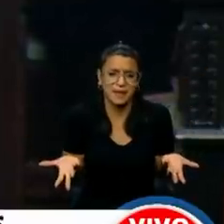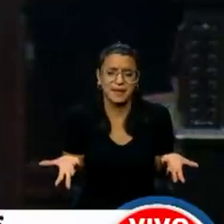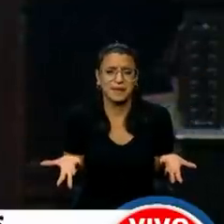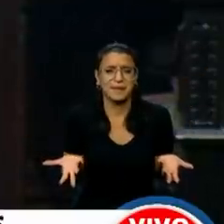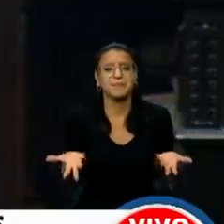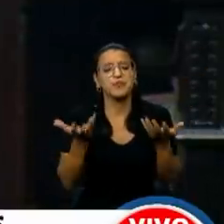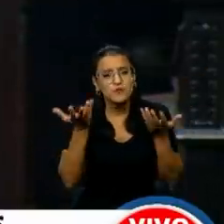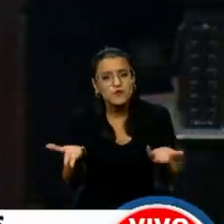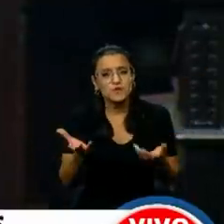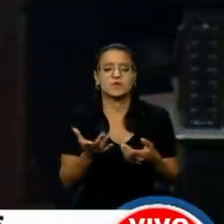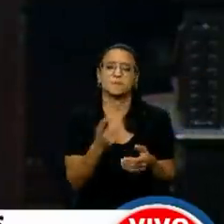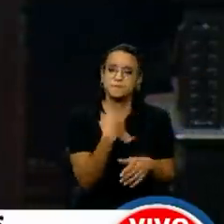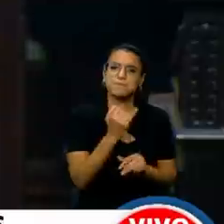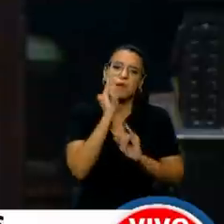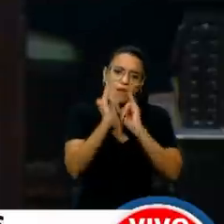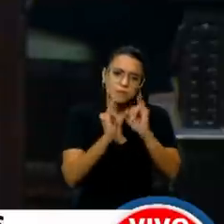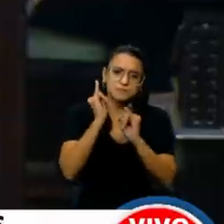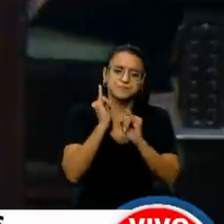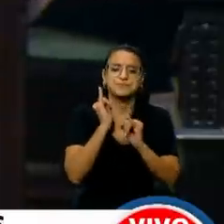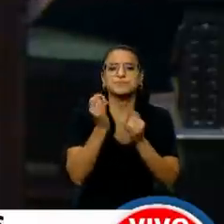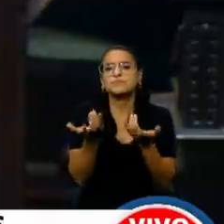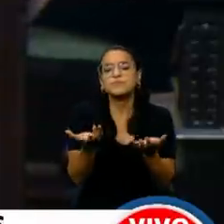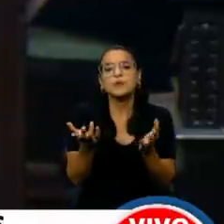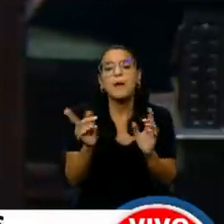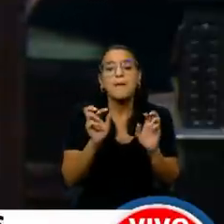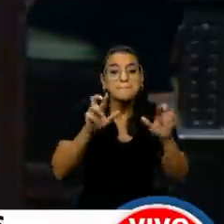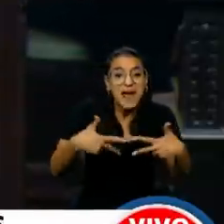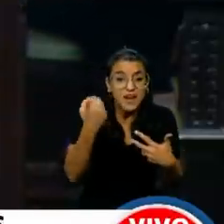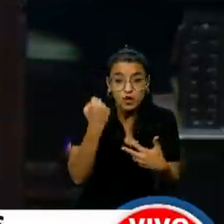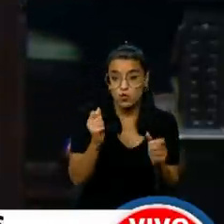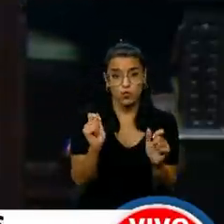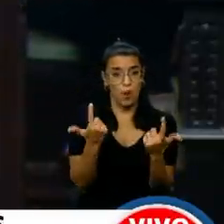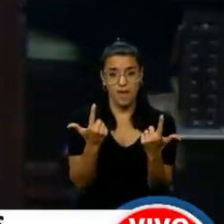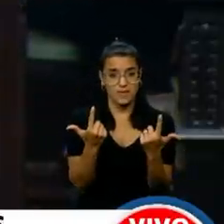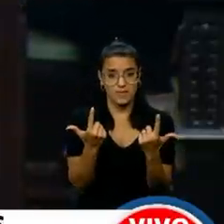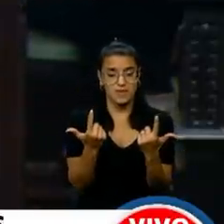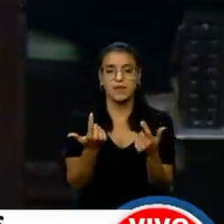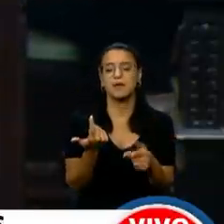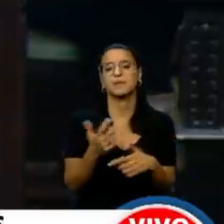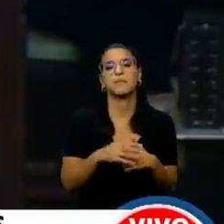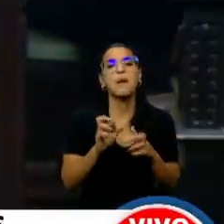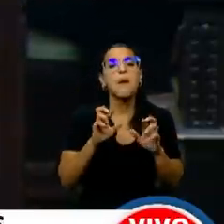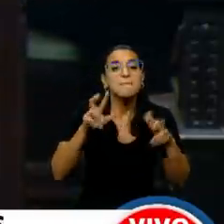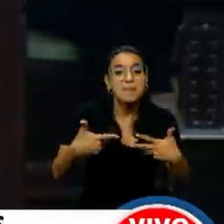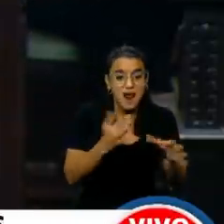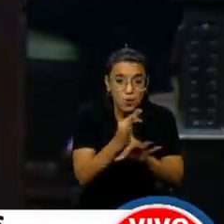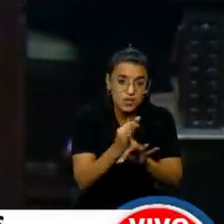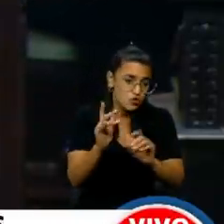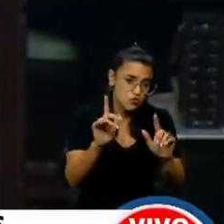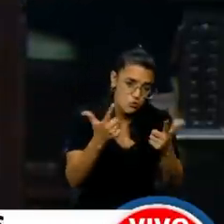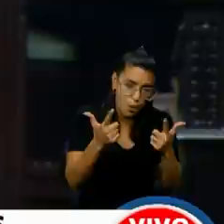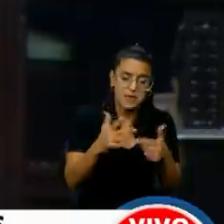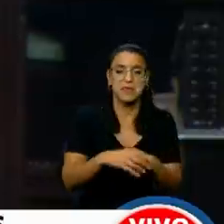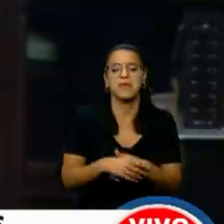con todo esto que estamos diciendo no tenemos un plan económico no tenemos un plan de educación